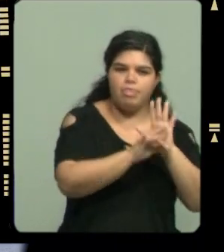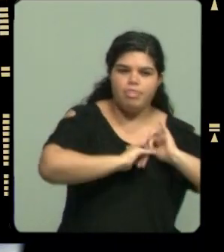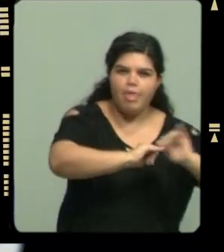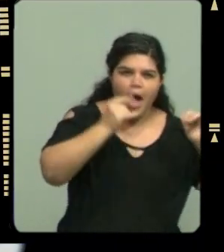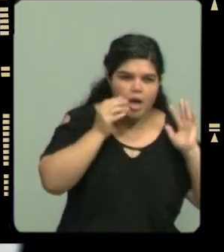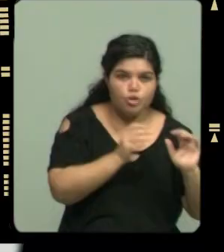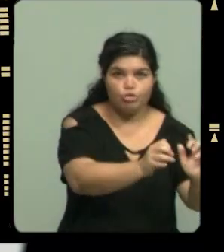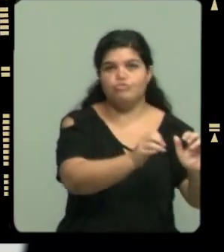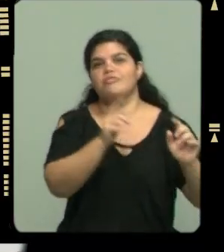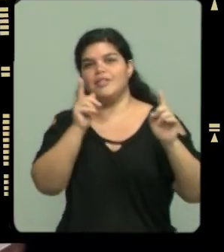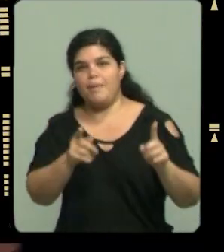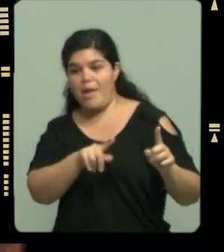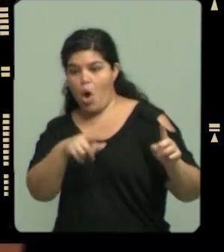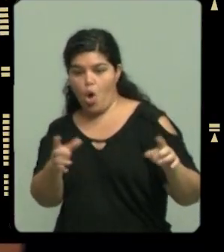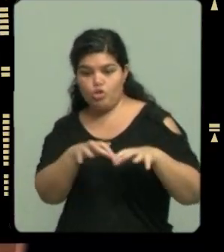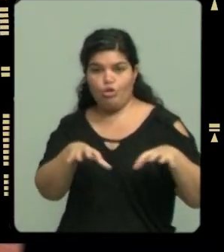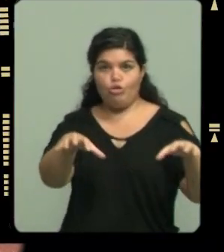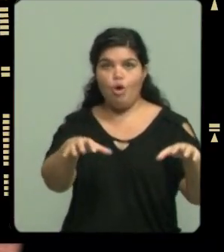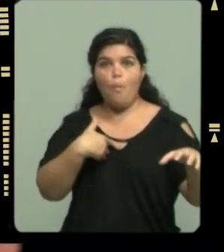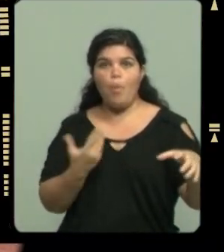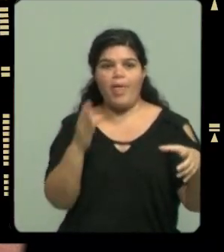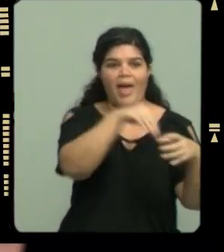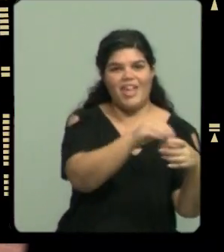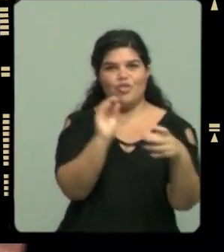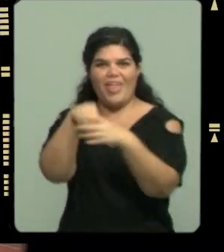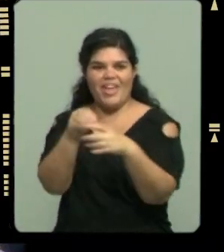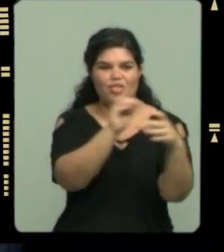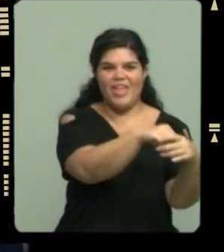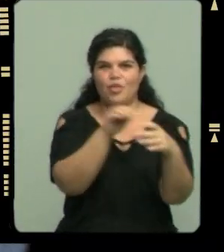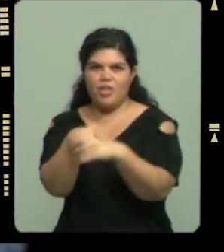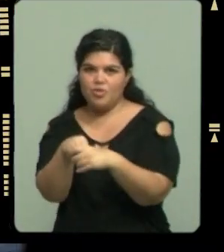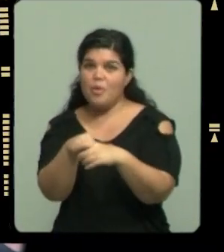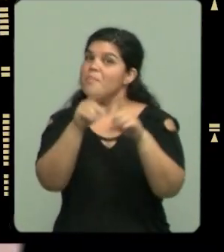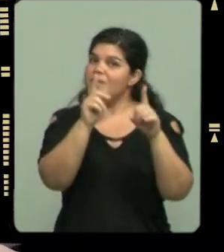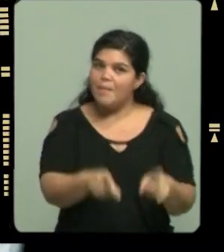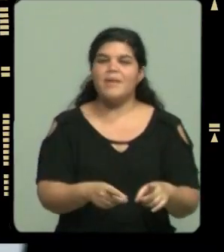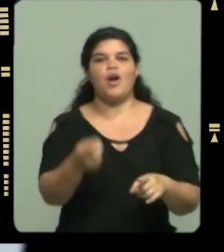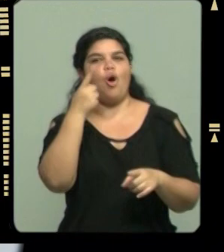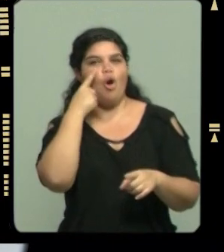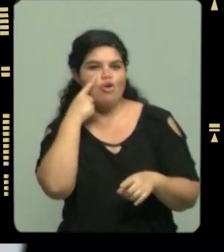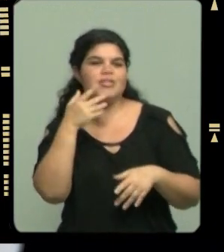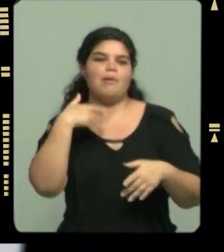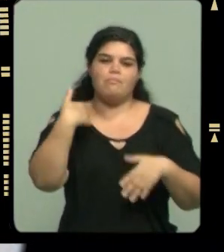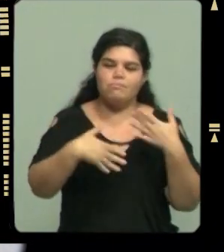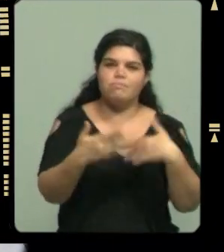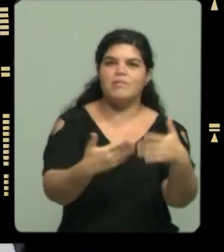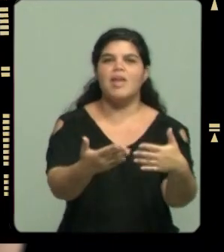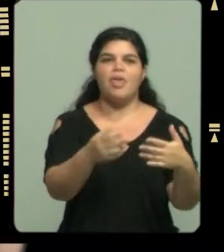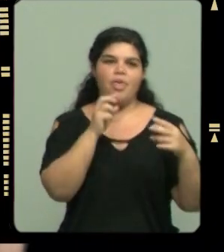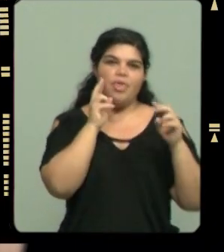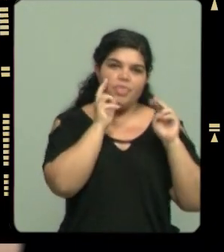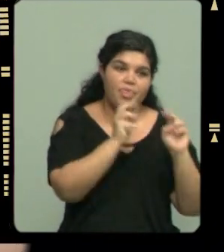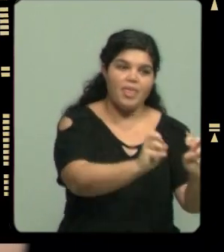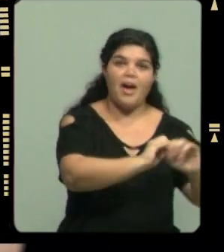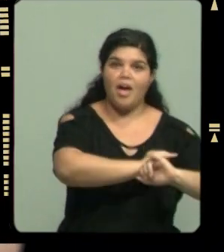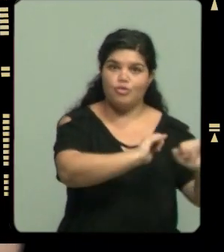sostenibilidad para que los mentoreáramos para el desarrollo de estas habilidades humanas, mientras desarrollaban competencias y conocimientos